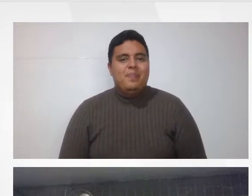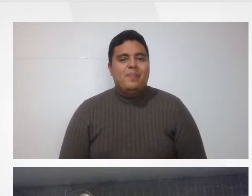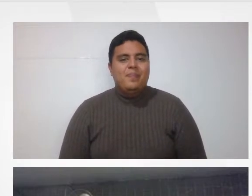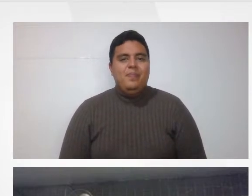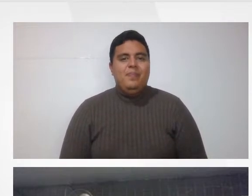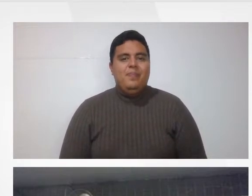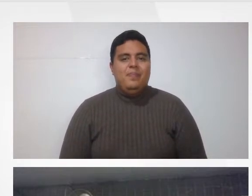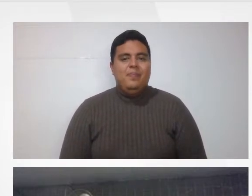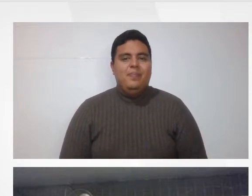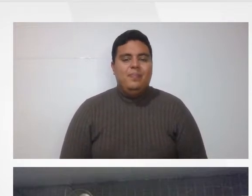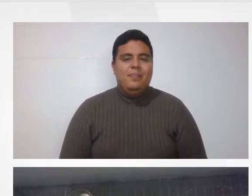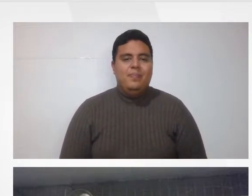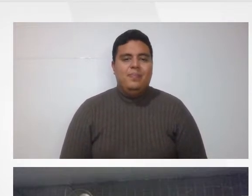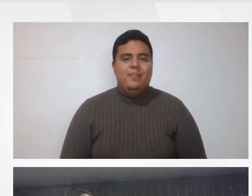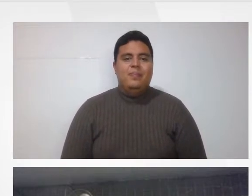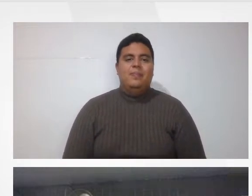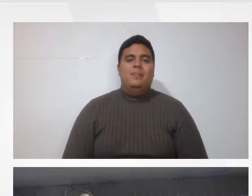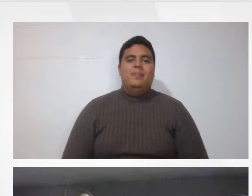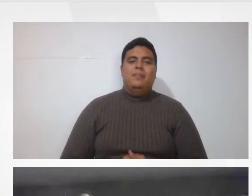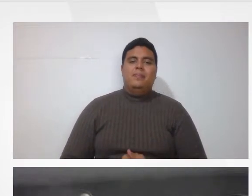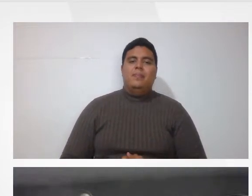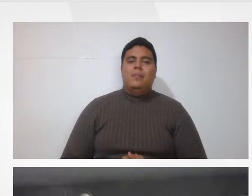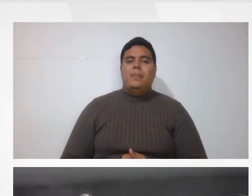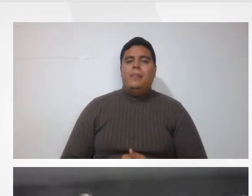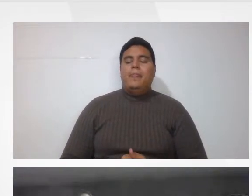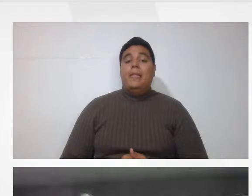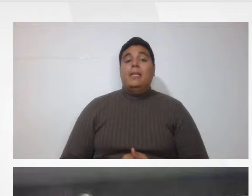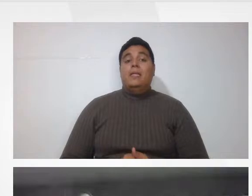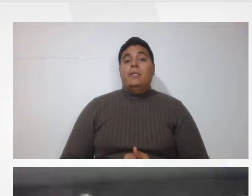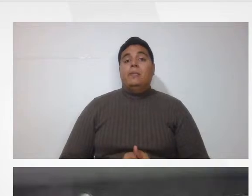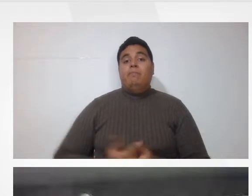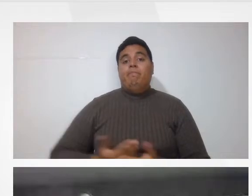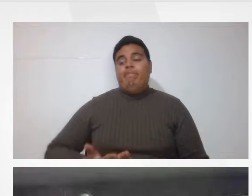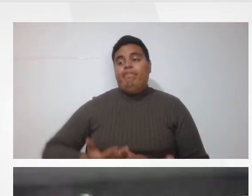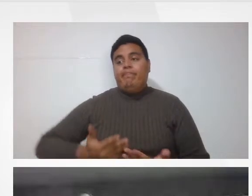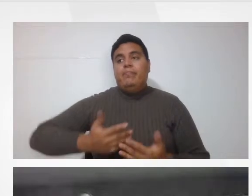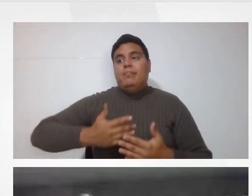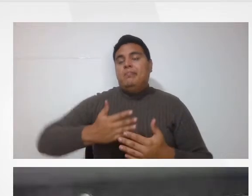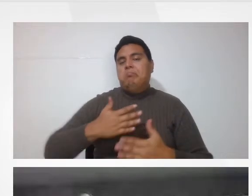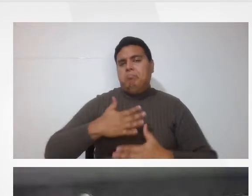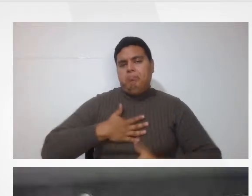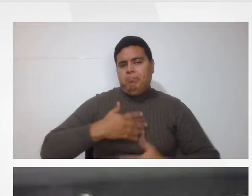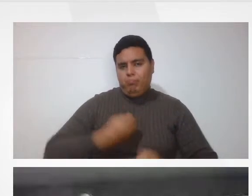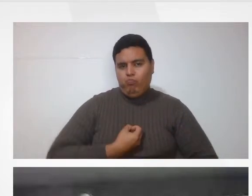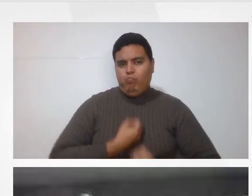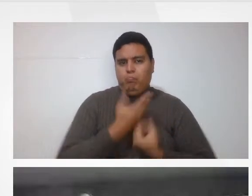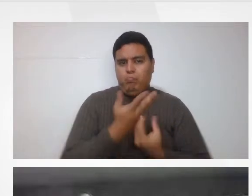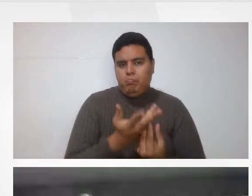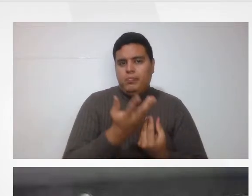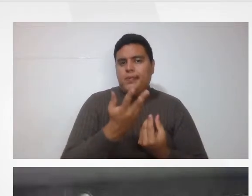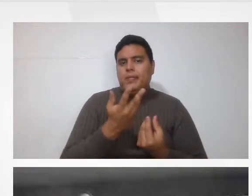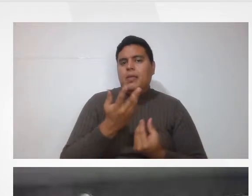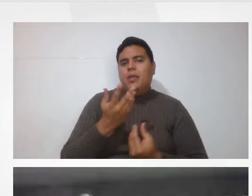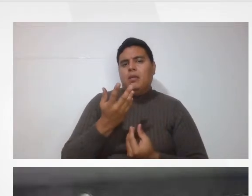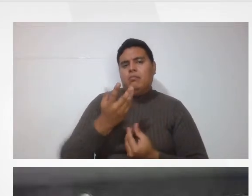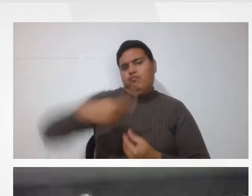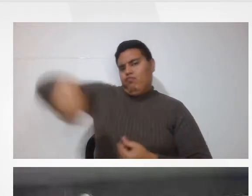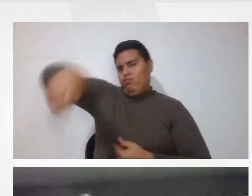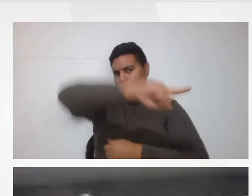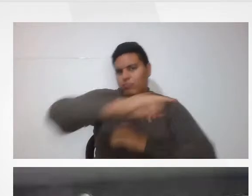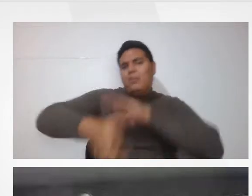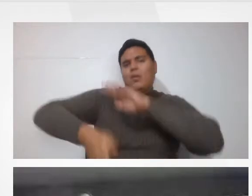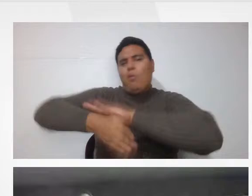Yo lo que diría es que no, que sigan así, porque que sigan